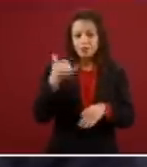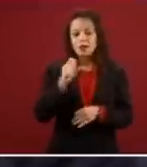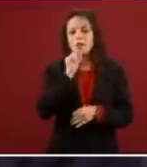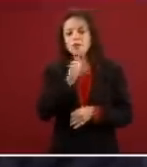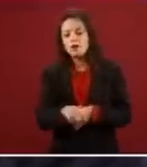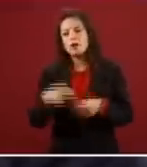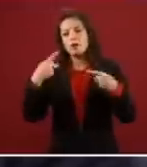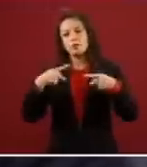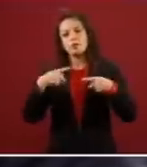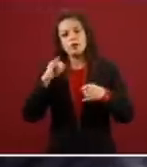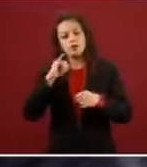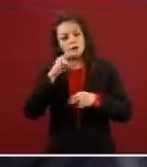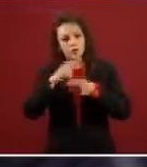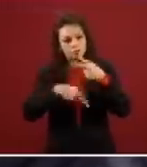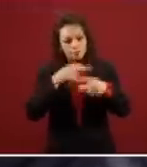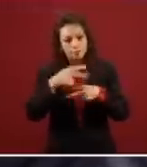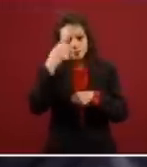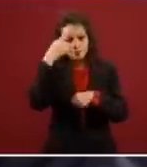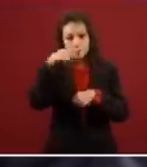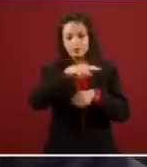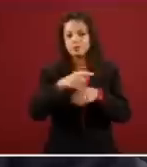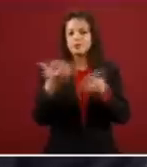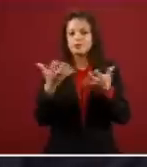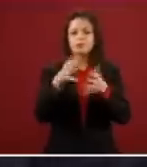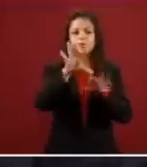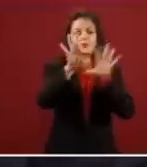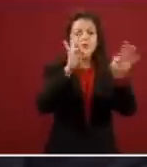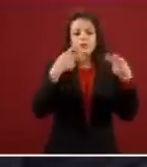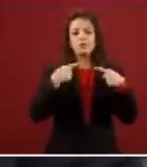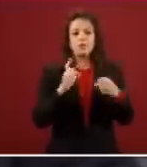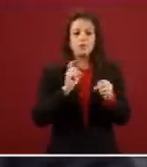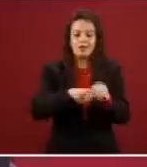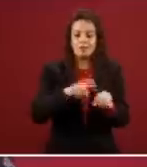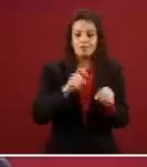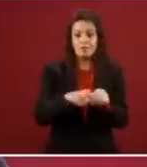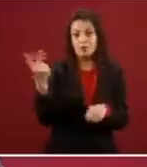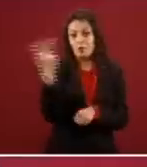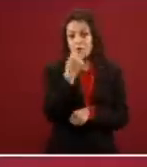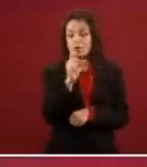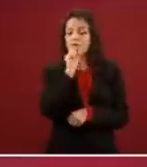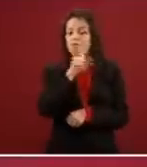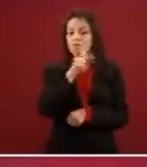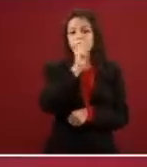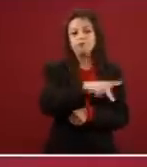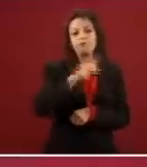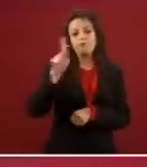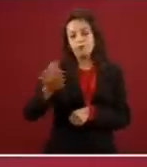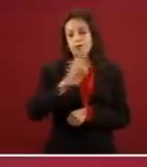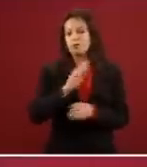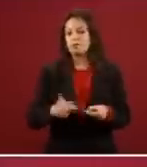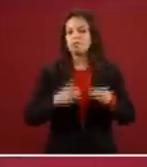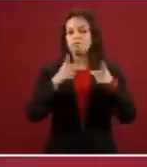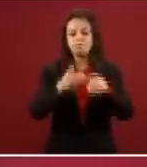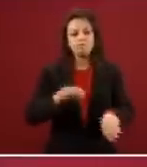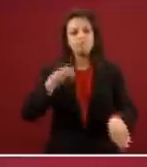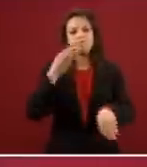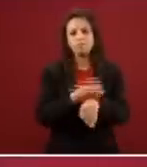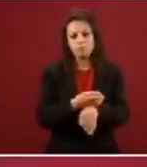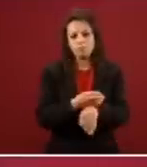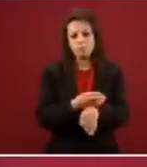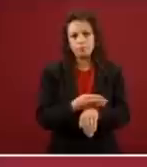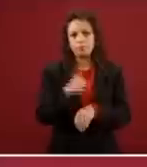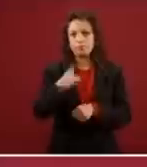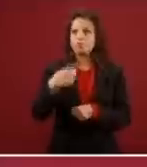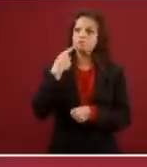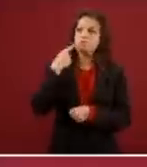outsourcing. La reforma precisamente va encaminada a castigar como delincuencia organizada y perseguir